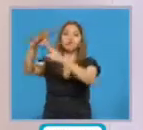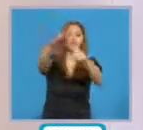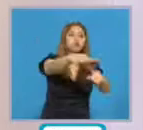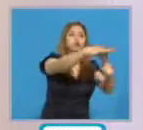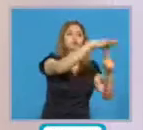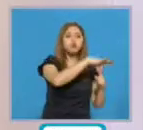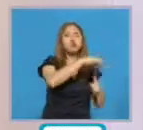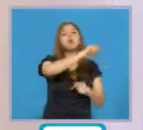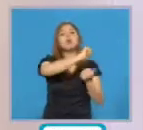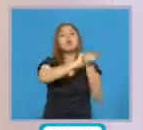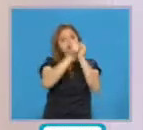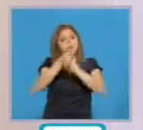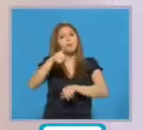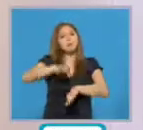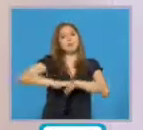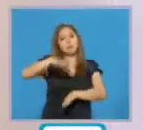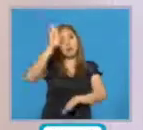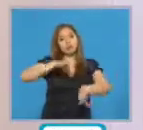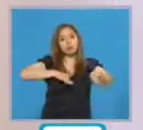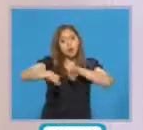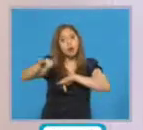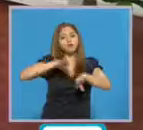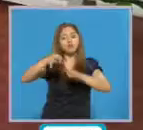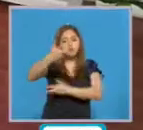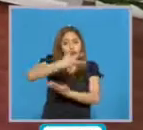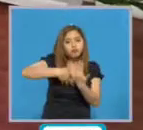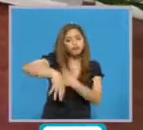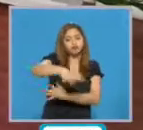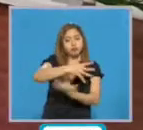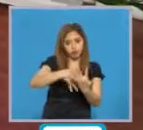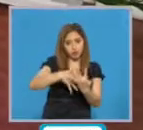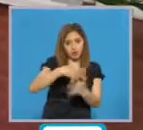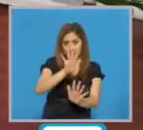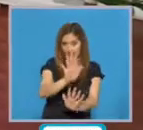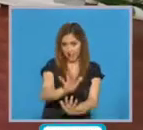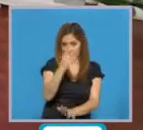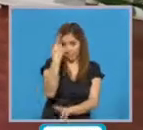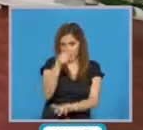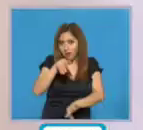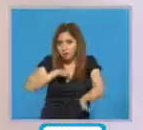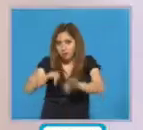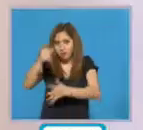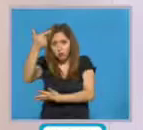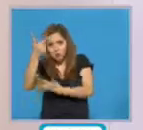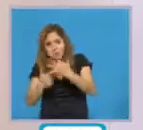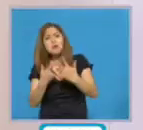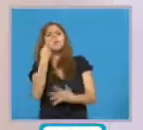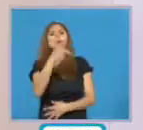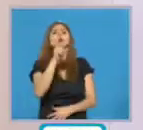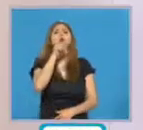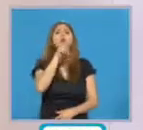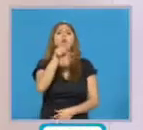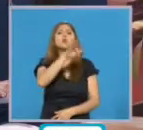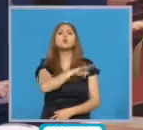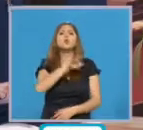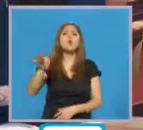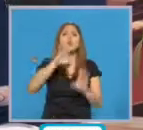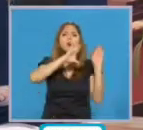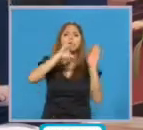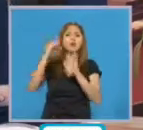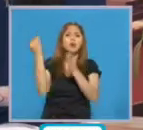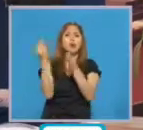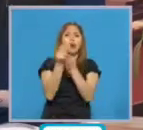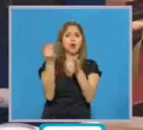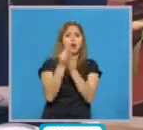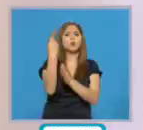dando vuelta al trabajo y tener más. Ahora, este es trabajo de contabilidad, pero puedes dar clases también a distancia